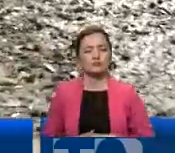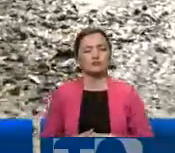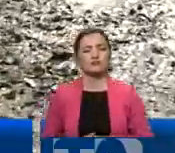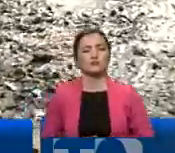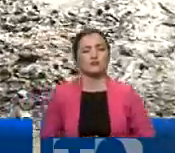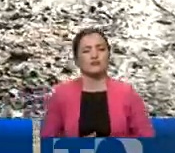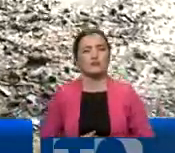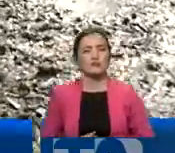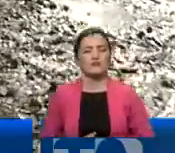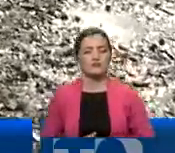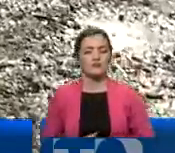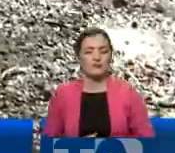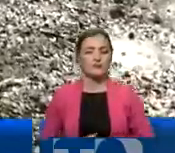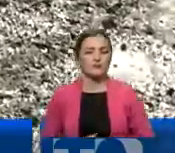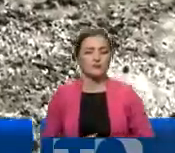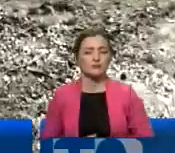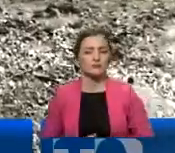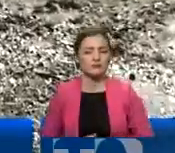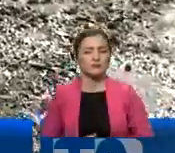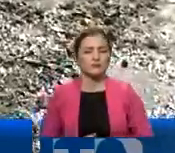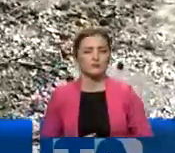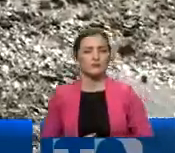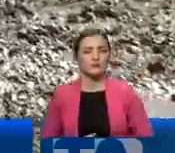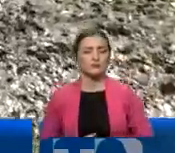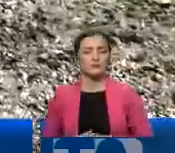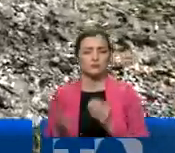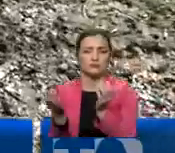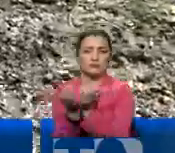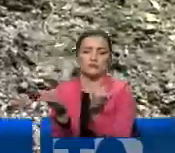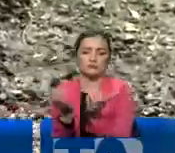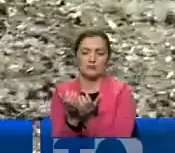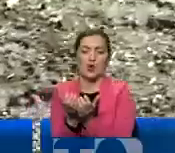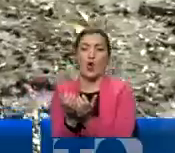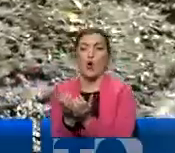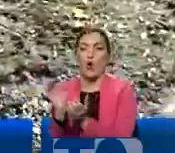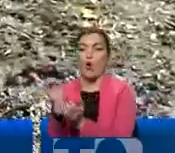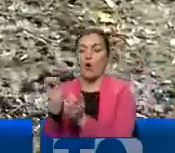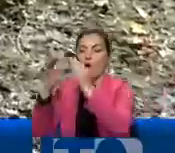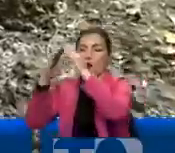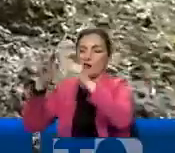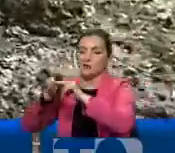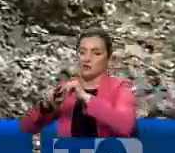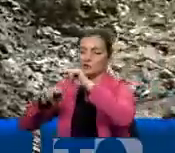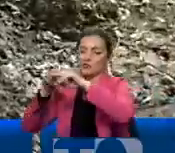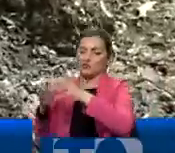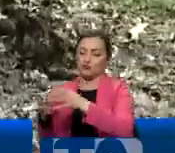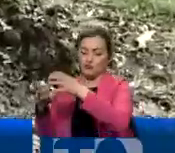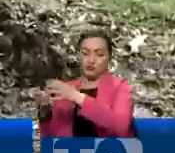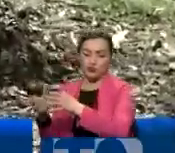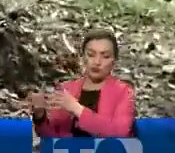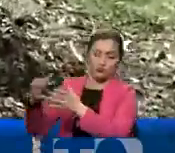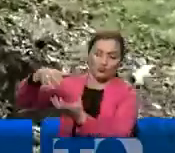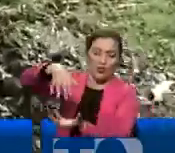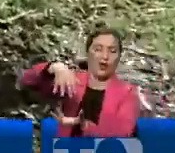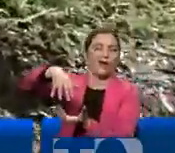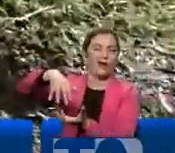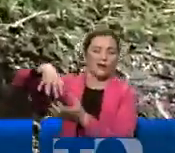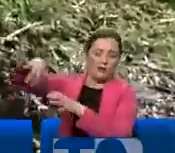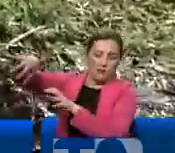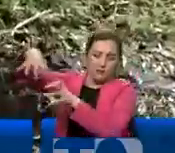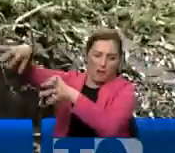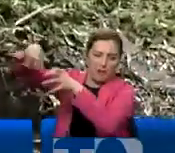el hecho de que tenemos basuras o escombros que son arrastrados, material en general,